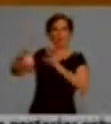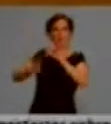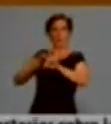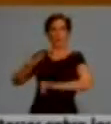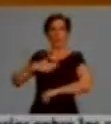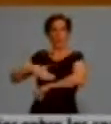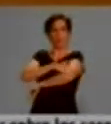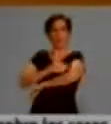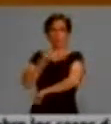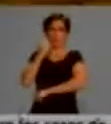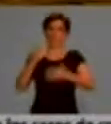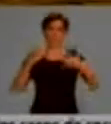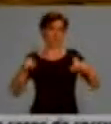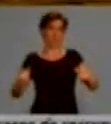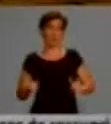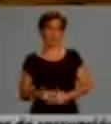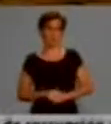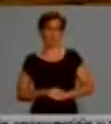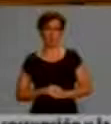político.